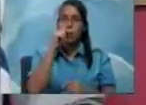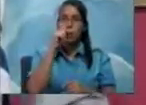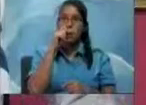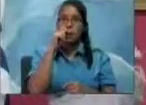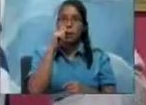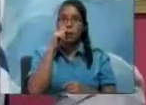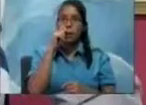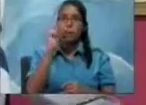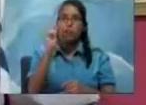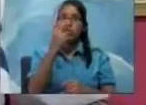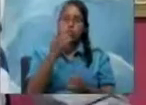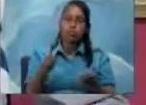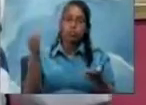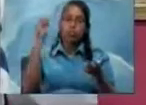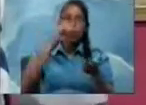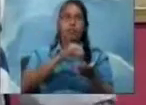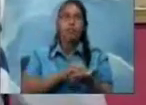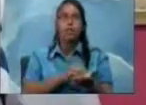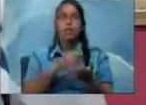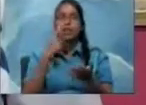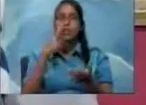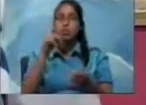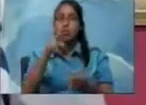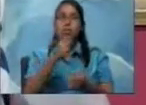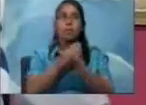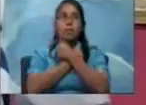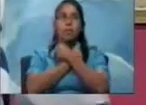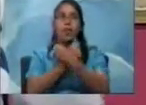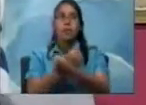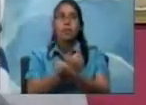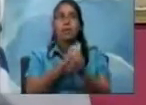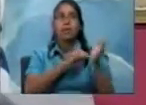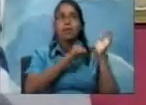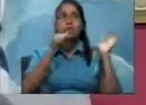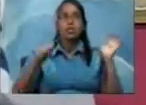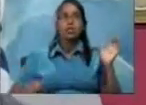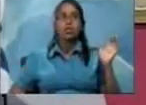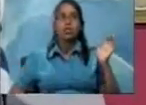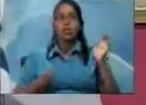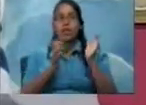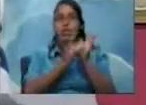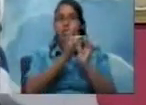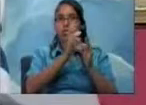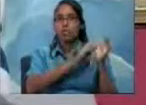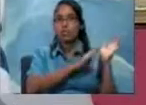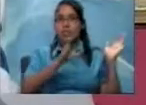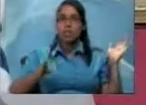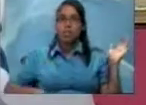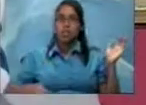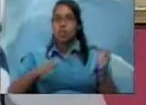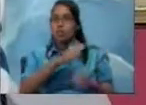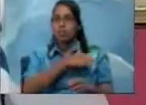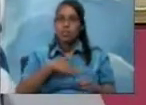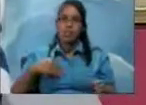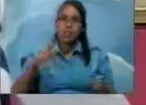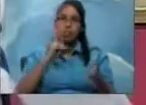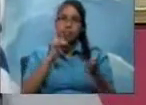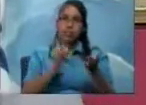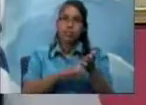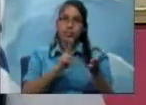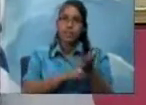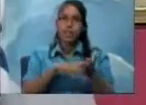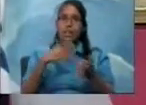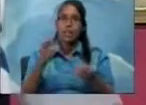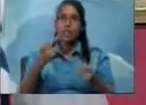por segunda vez me amas el señor Jesucristo quiere realmente de que nosotros